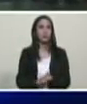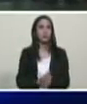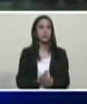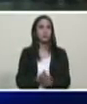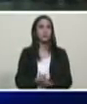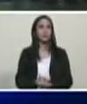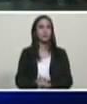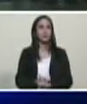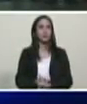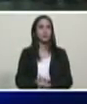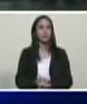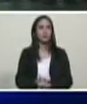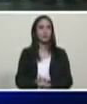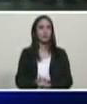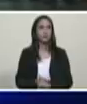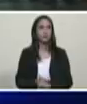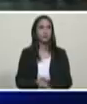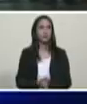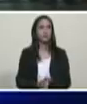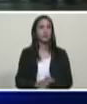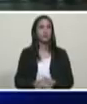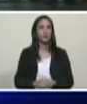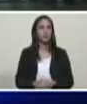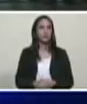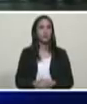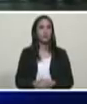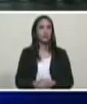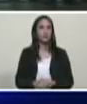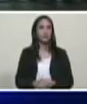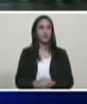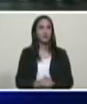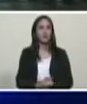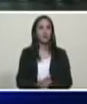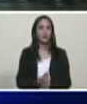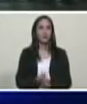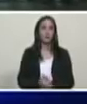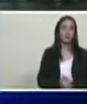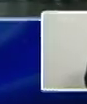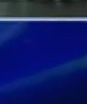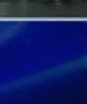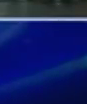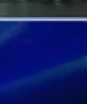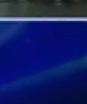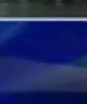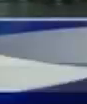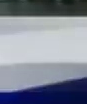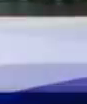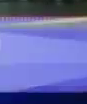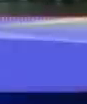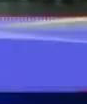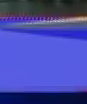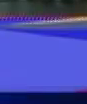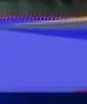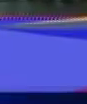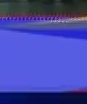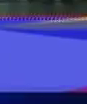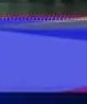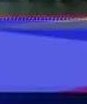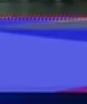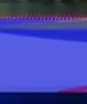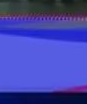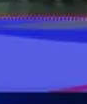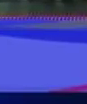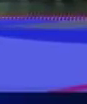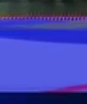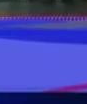niños, niñas, para que ustedes procedan en este atardecer hermoso, muy hermoso, del Caribe venezolano,